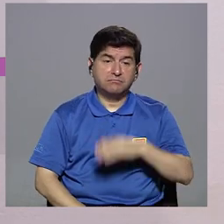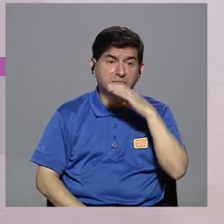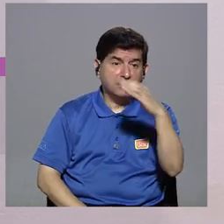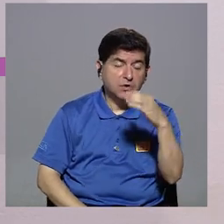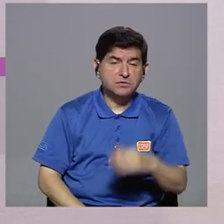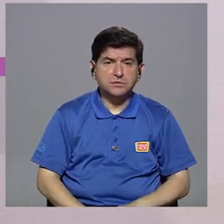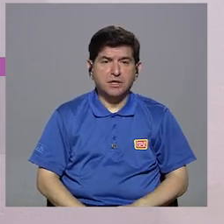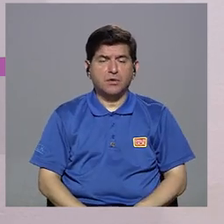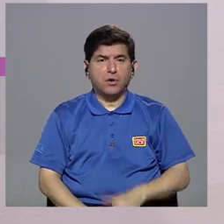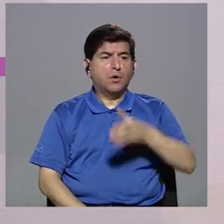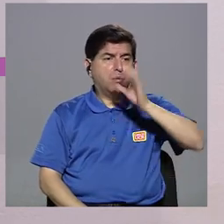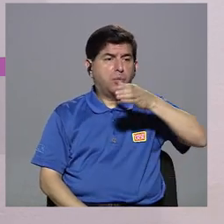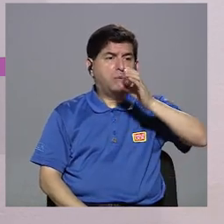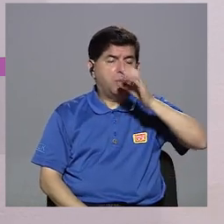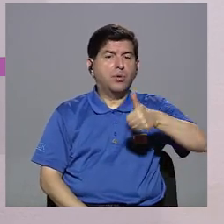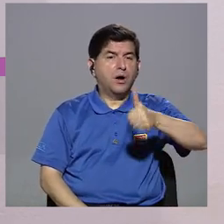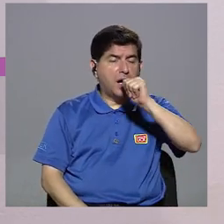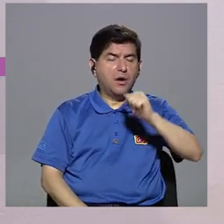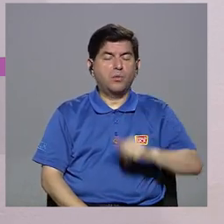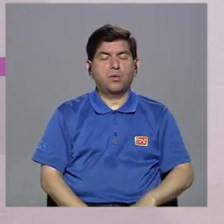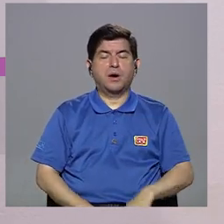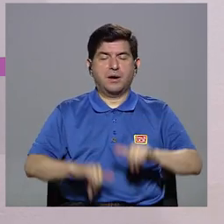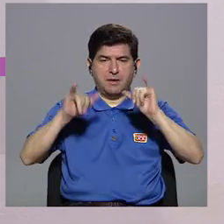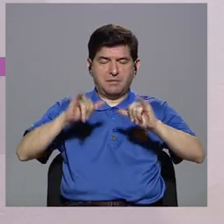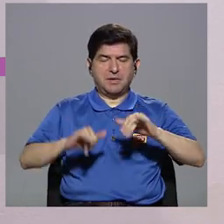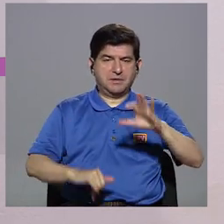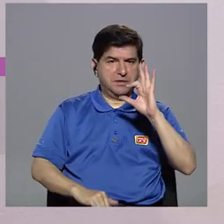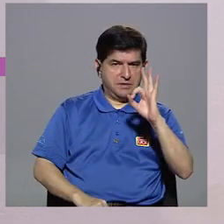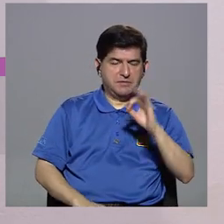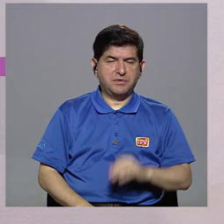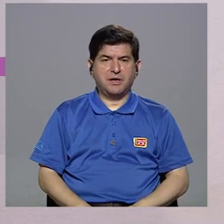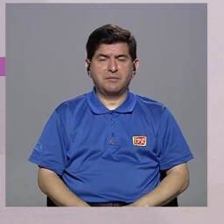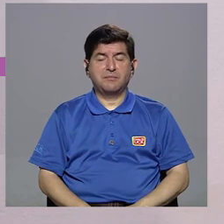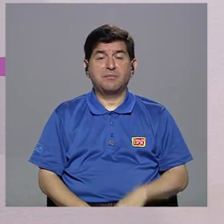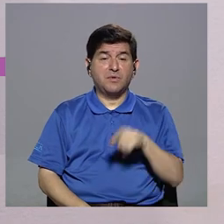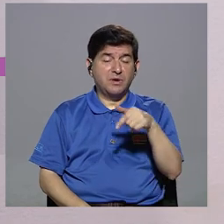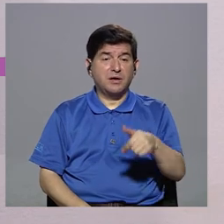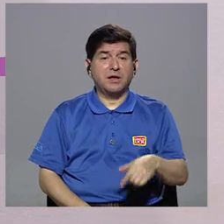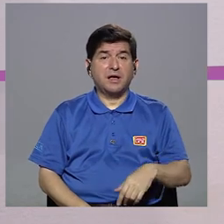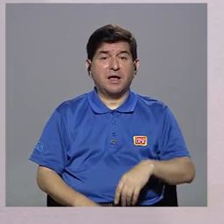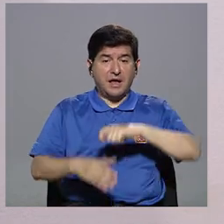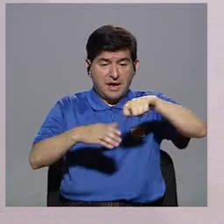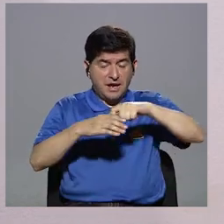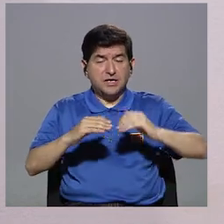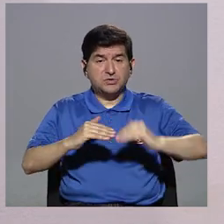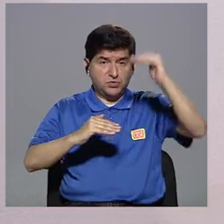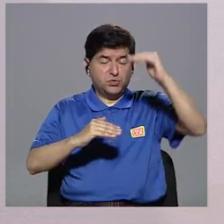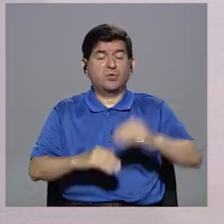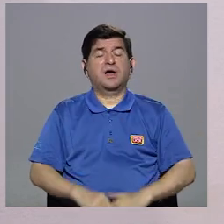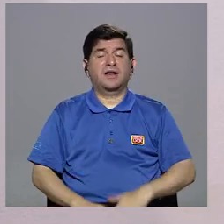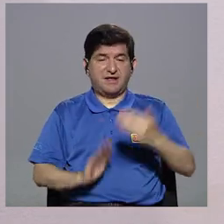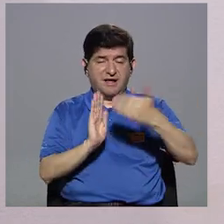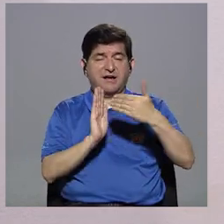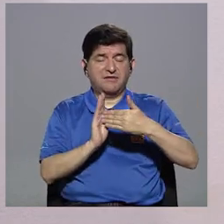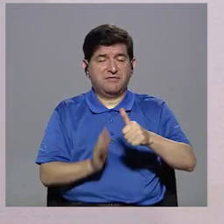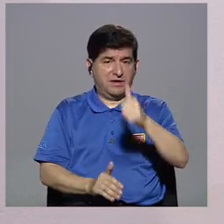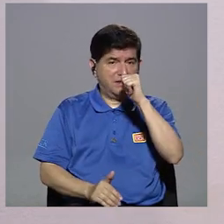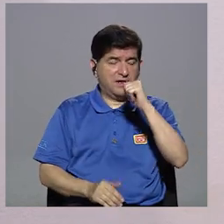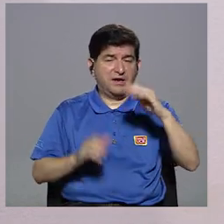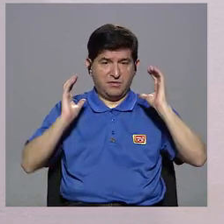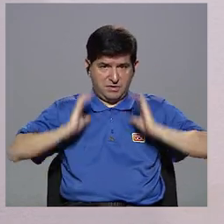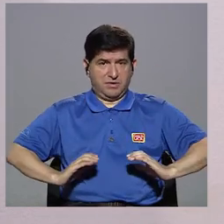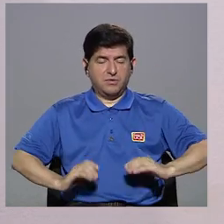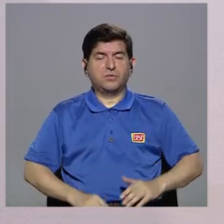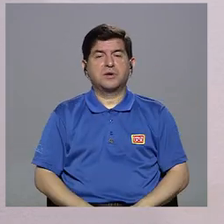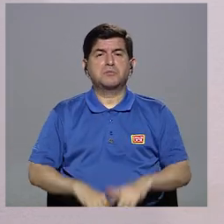les recomendamos que tomen más agua para que se mantengan hidratados porque el azúcar alto deshidrata de manera que si es bueno por supuesto